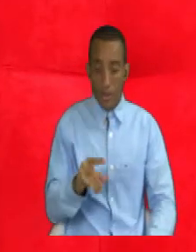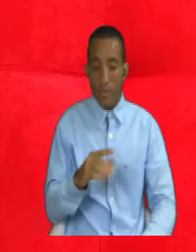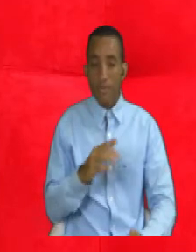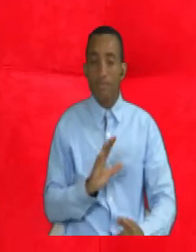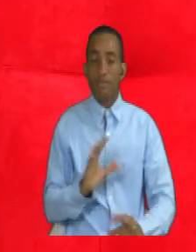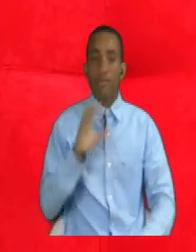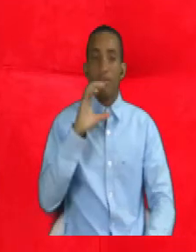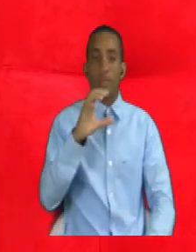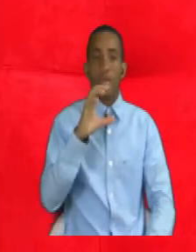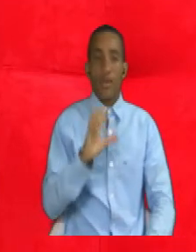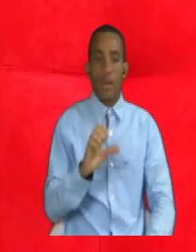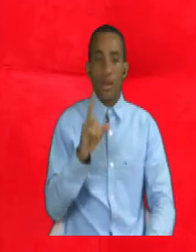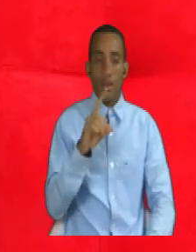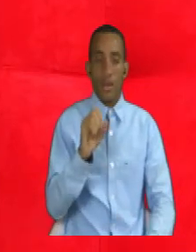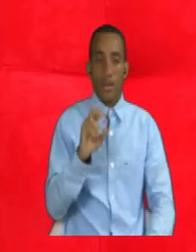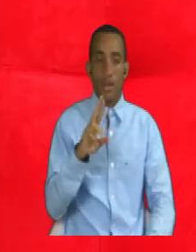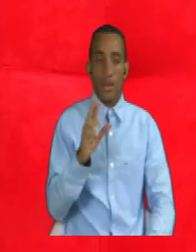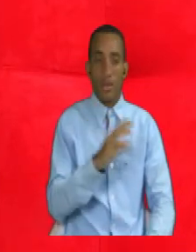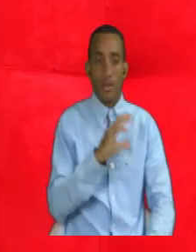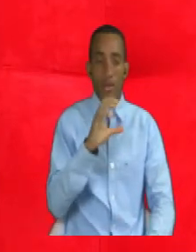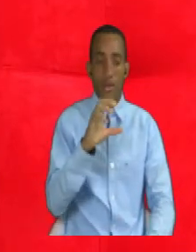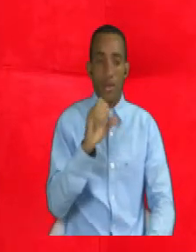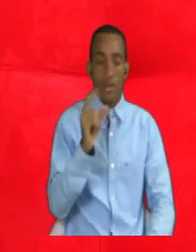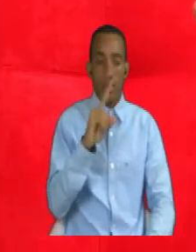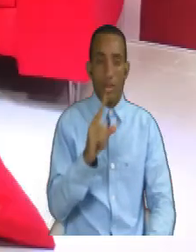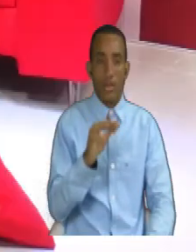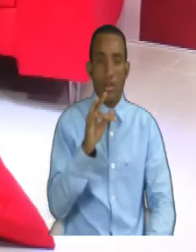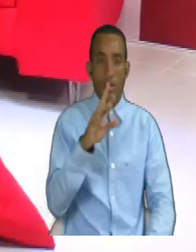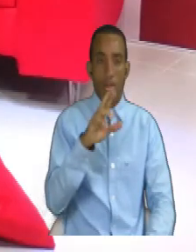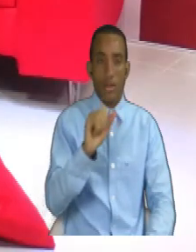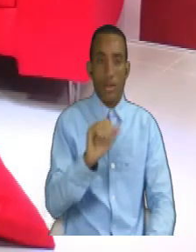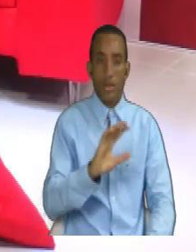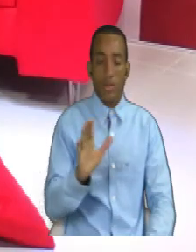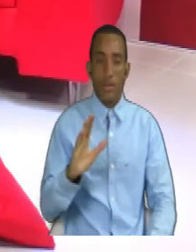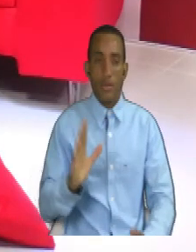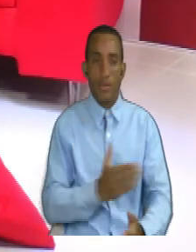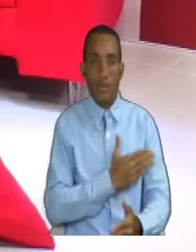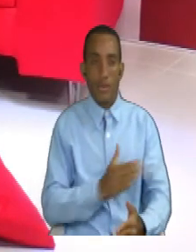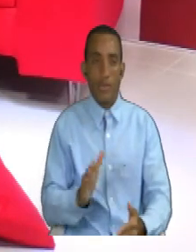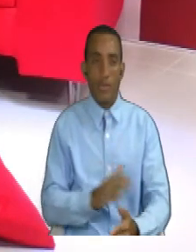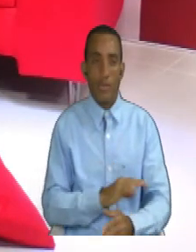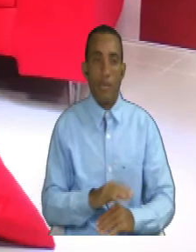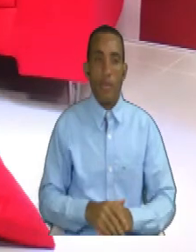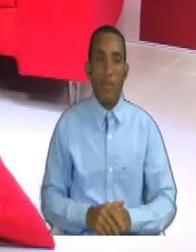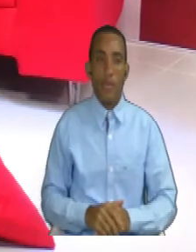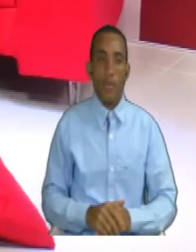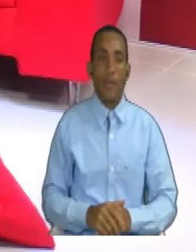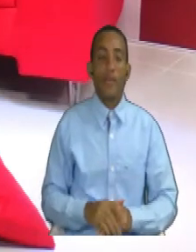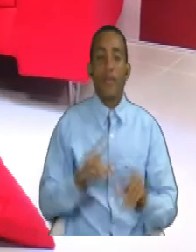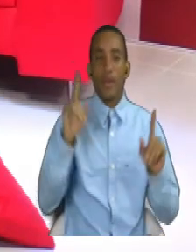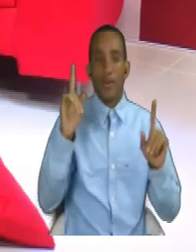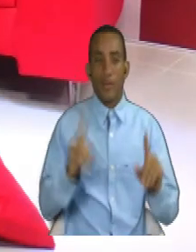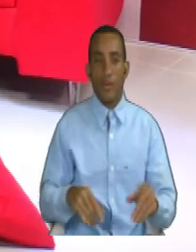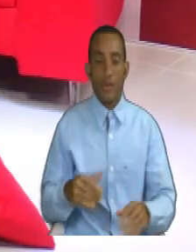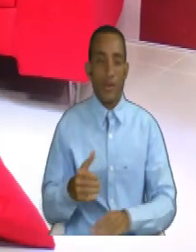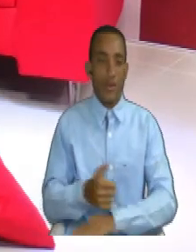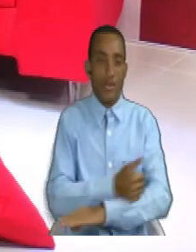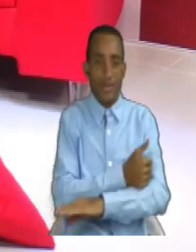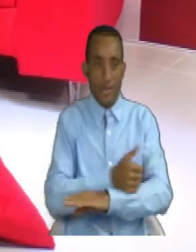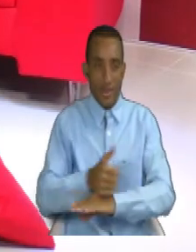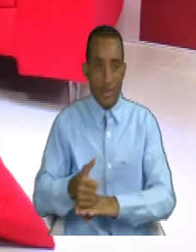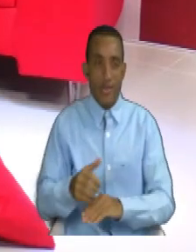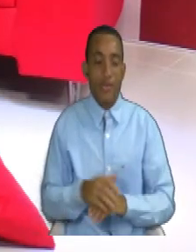gustó mucho la canción, pues eso es lo que ha tenido de bueno, bonito esta canción. Me la va a regalar para ponerla a sonar también en la cervecería. Claro, claro. Ah, bueno.